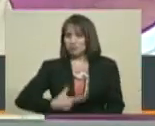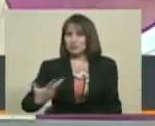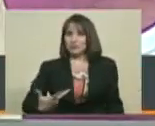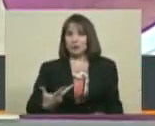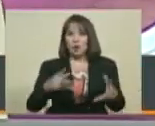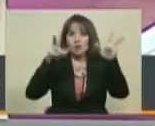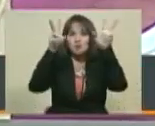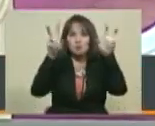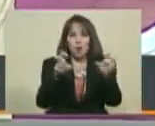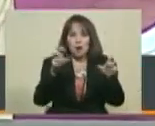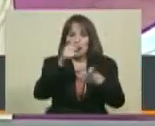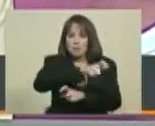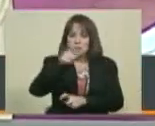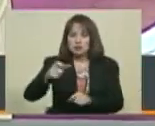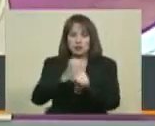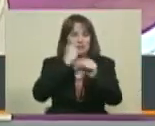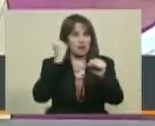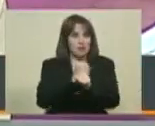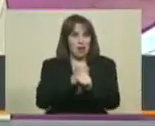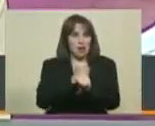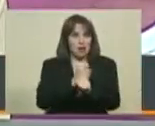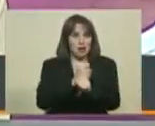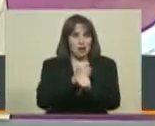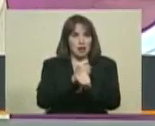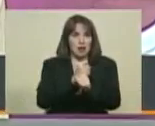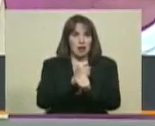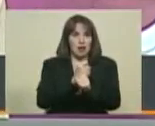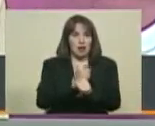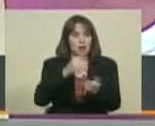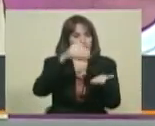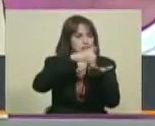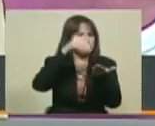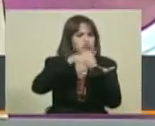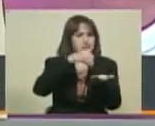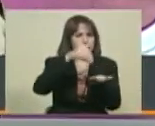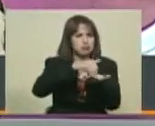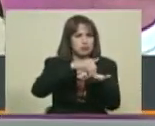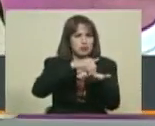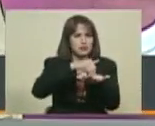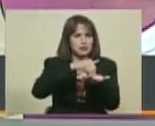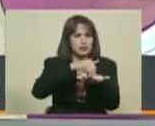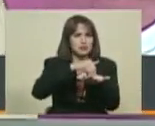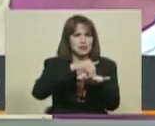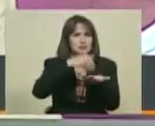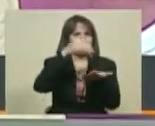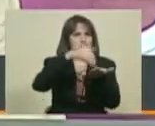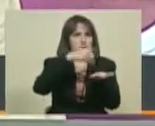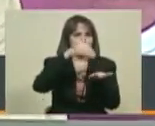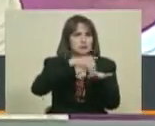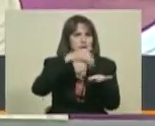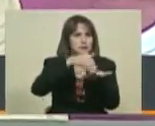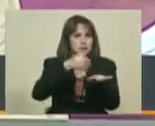necesita el trabajador, la trabajadora, la clase obrera de PDVSA.